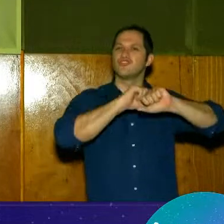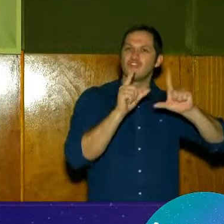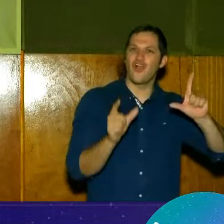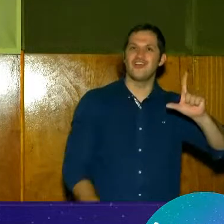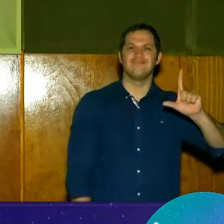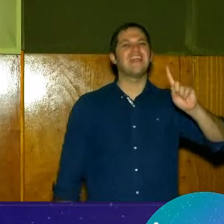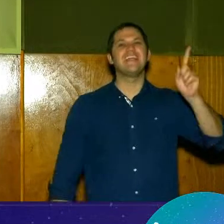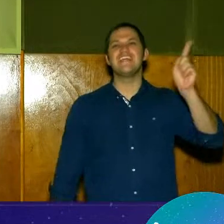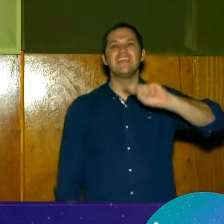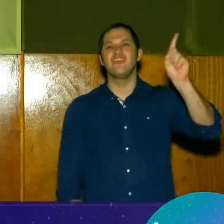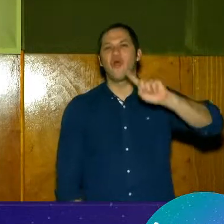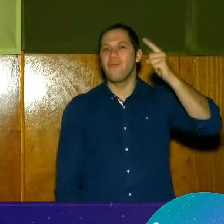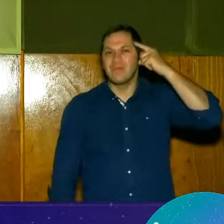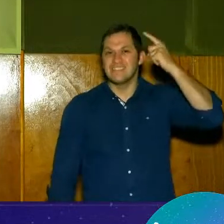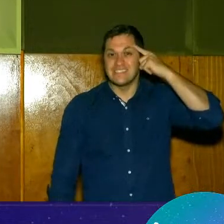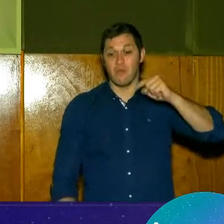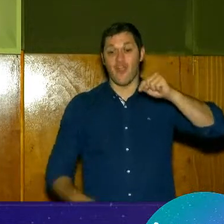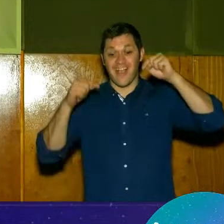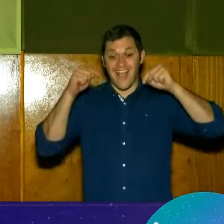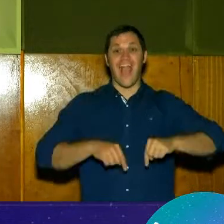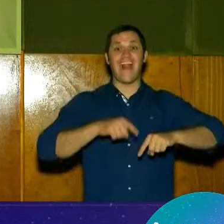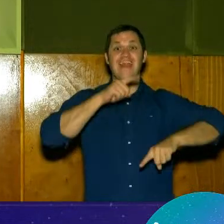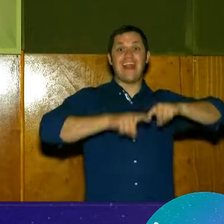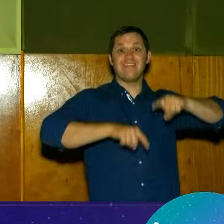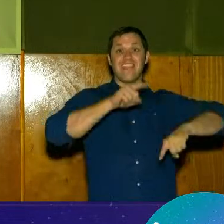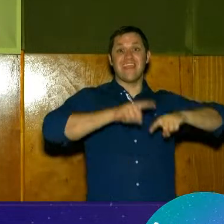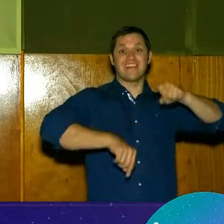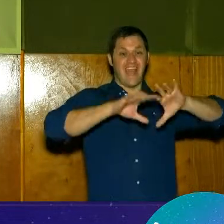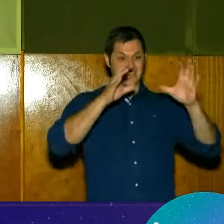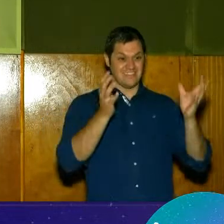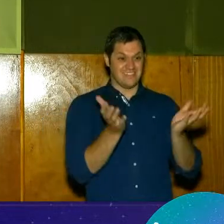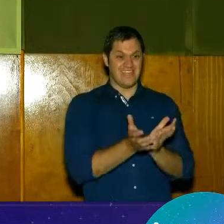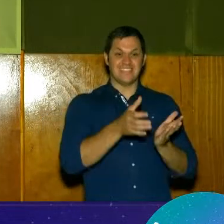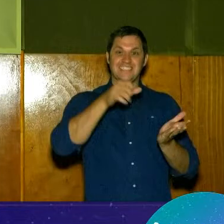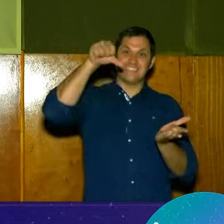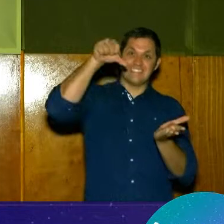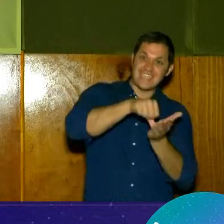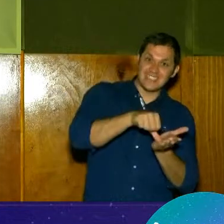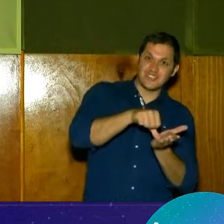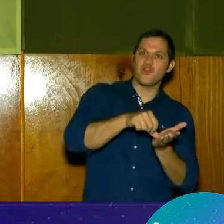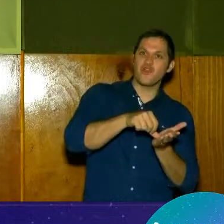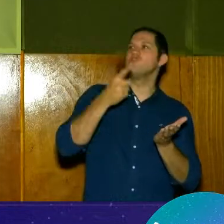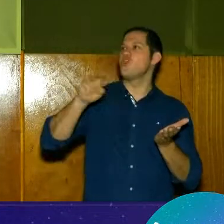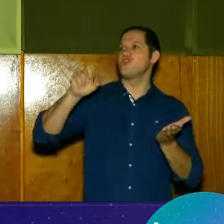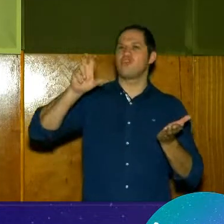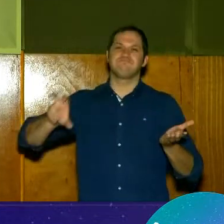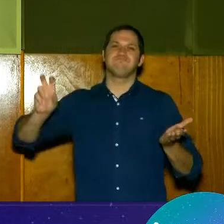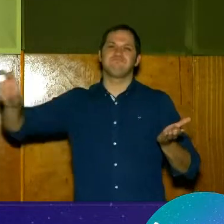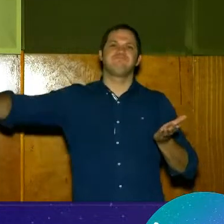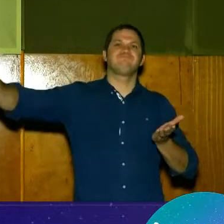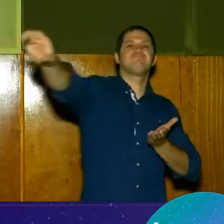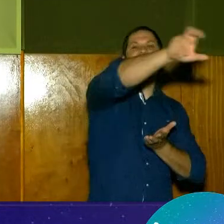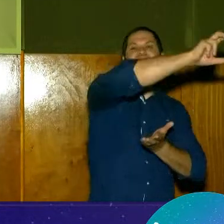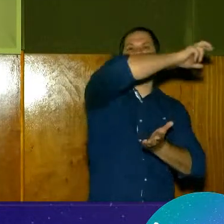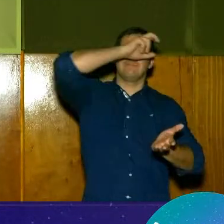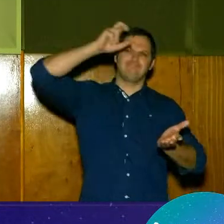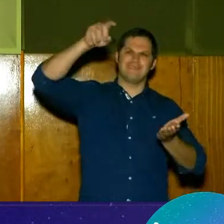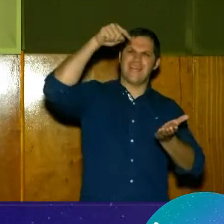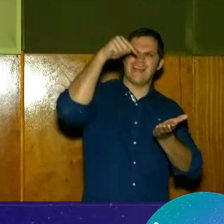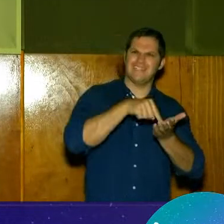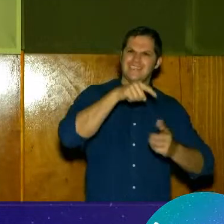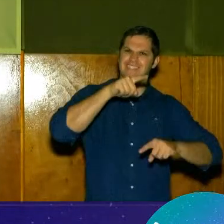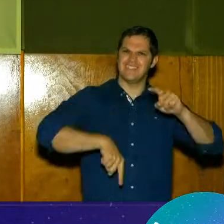solar era el sol y no la tierra o sea dejar un poquito de lado este esta visión